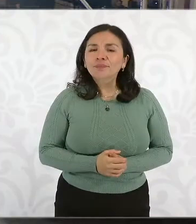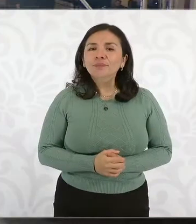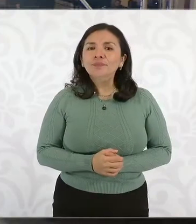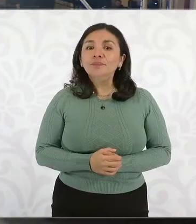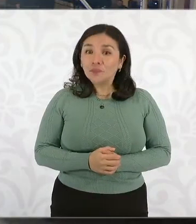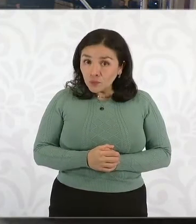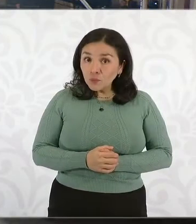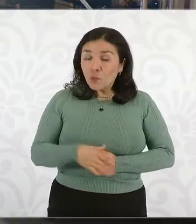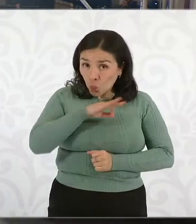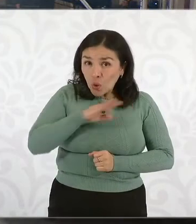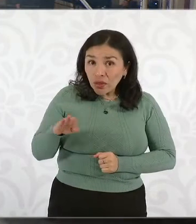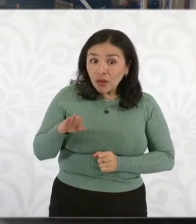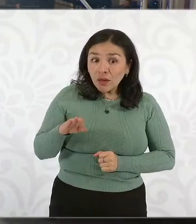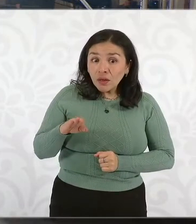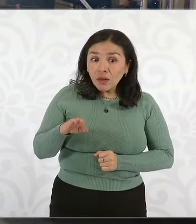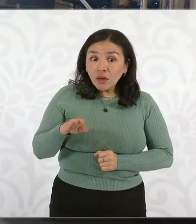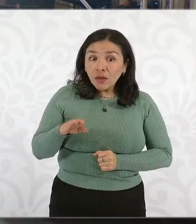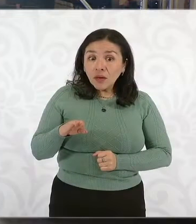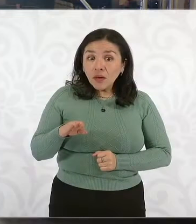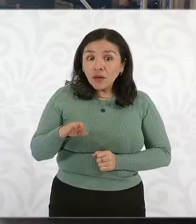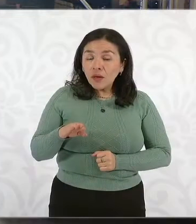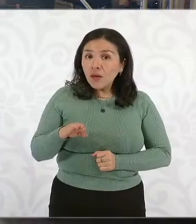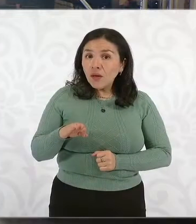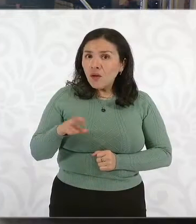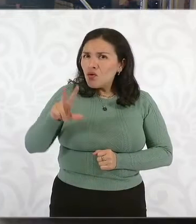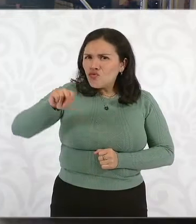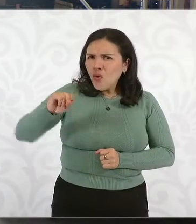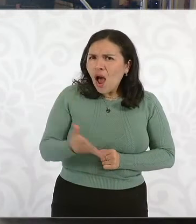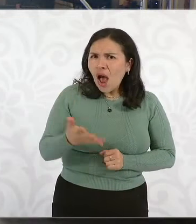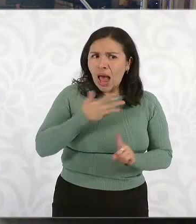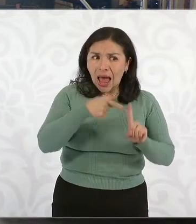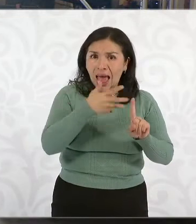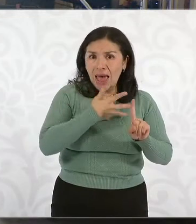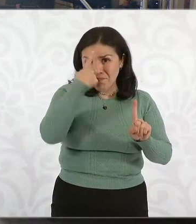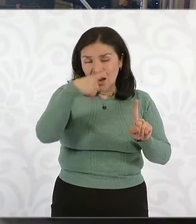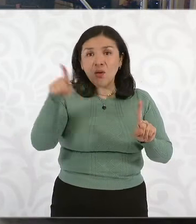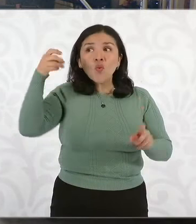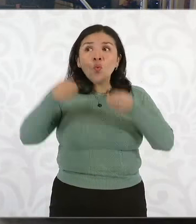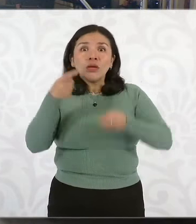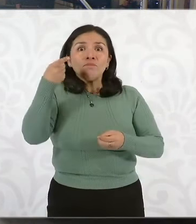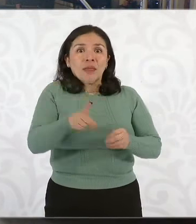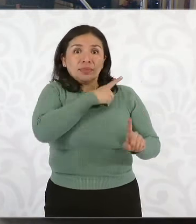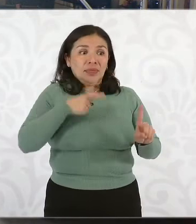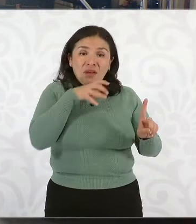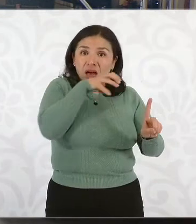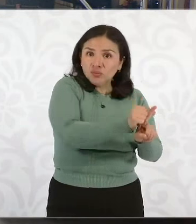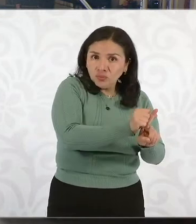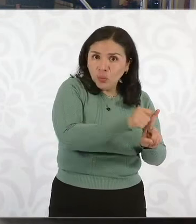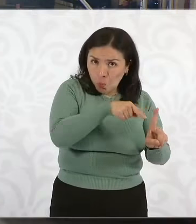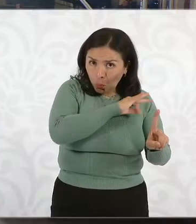Sí puede ser candidato, aunque tenga una orden de aprehensión de un juez.